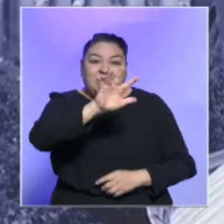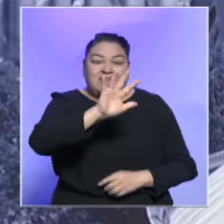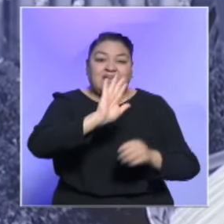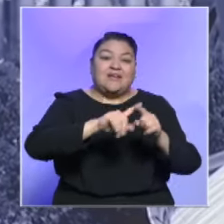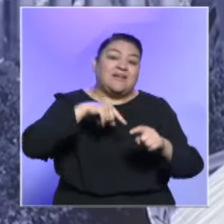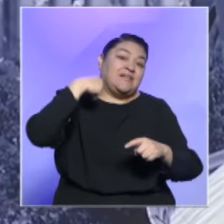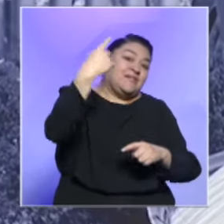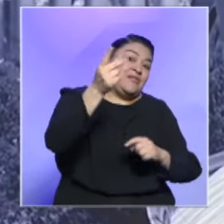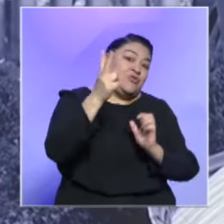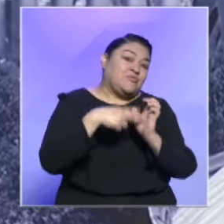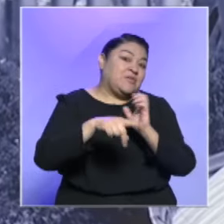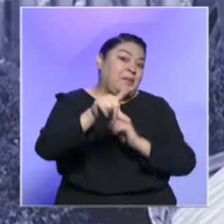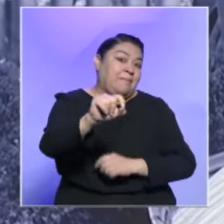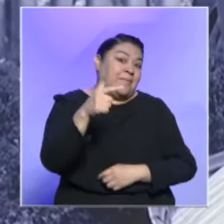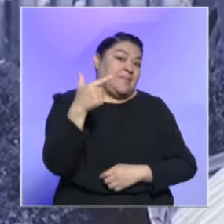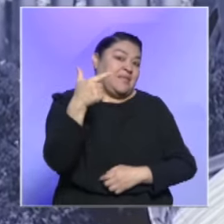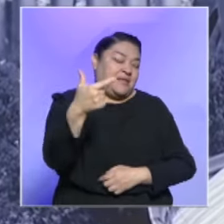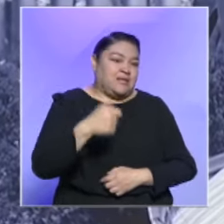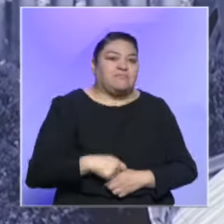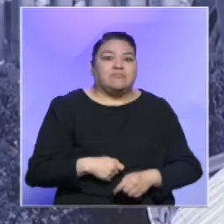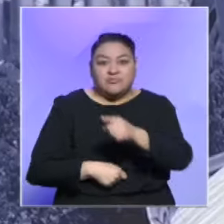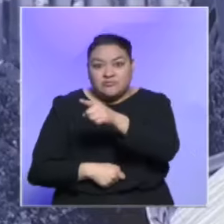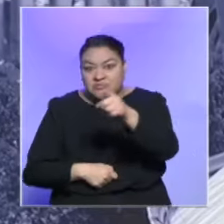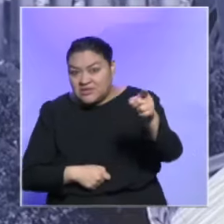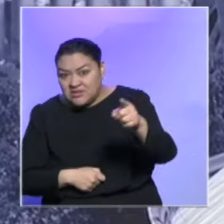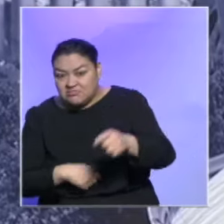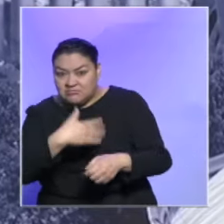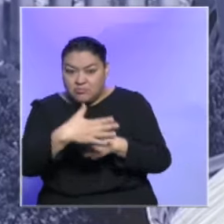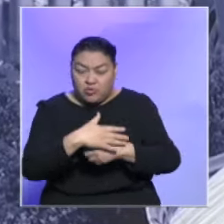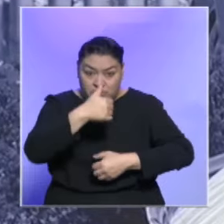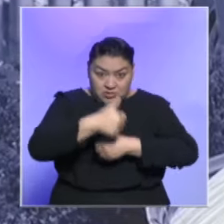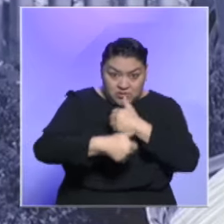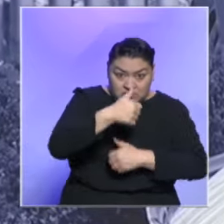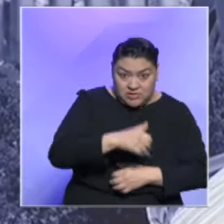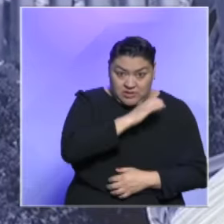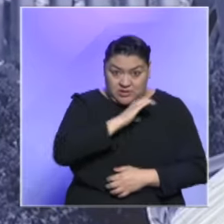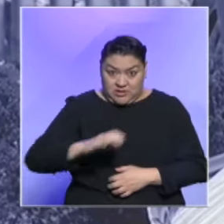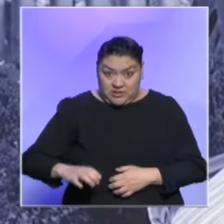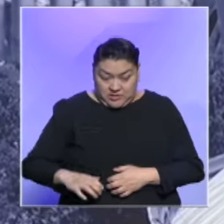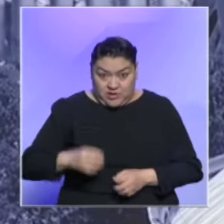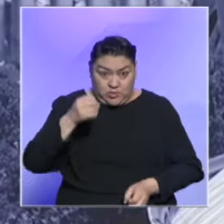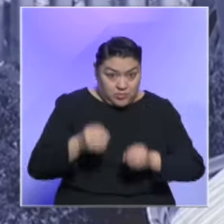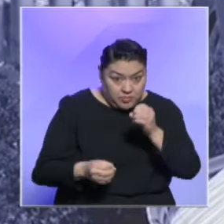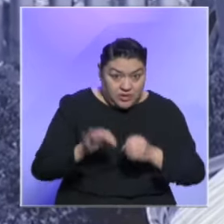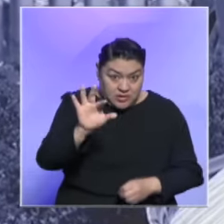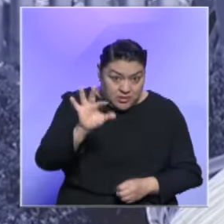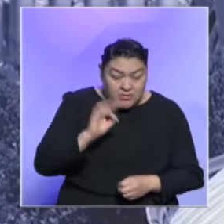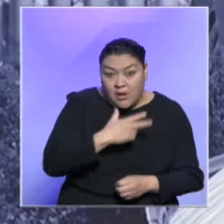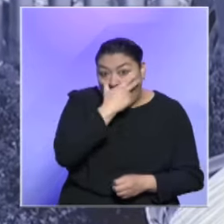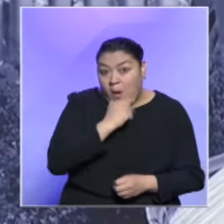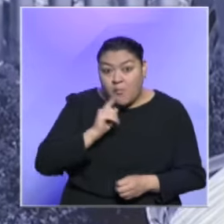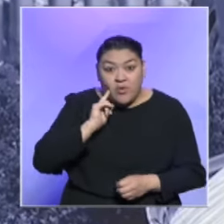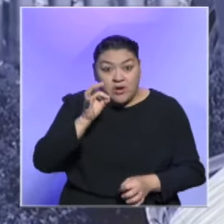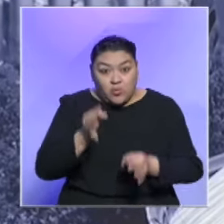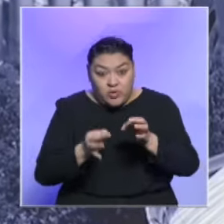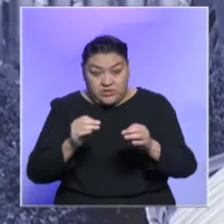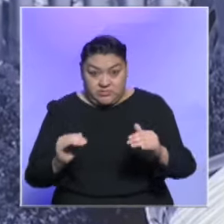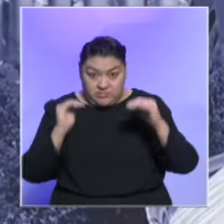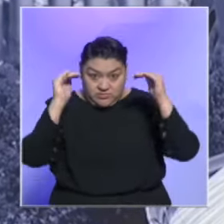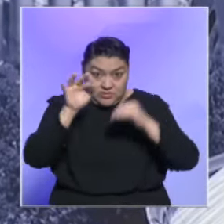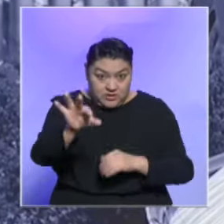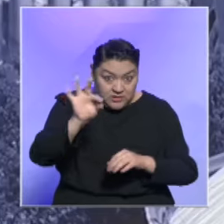2027. Si hay alguien que vaya a participar en las elecciones judiciales de juezas, magistrados y